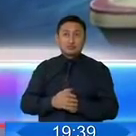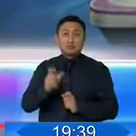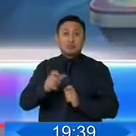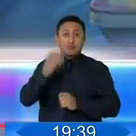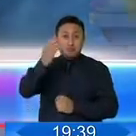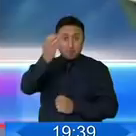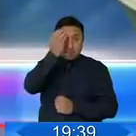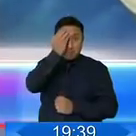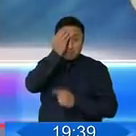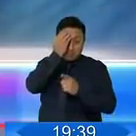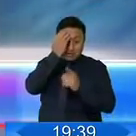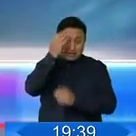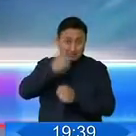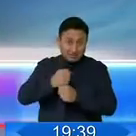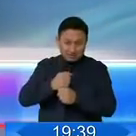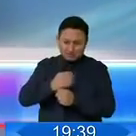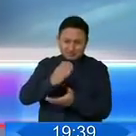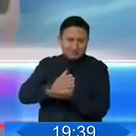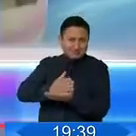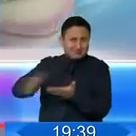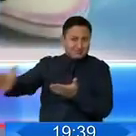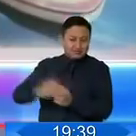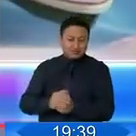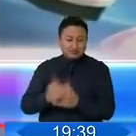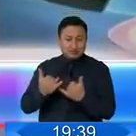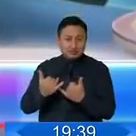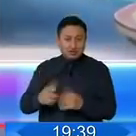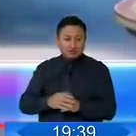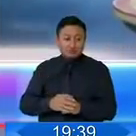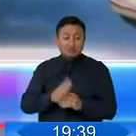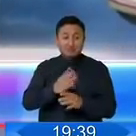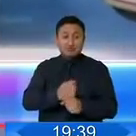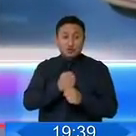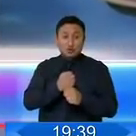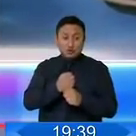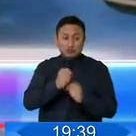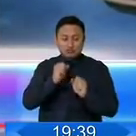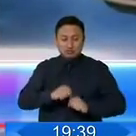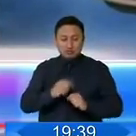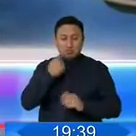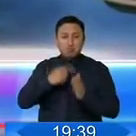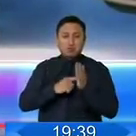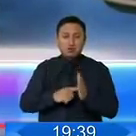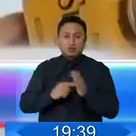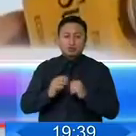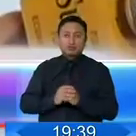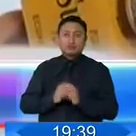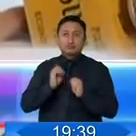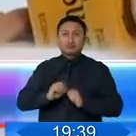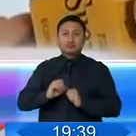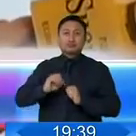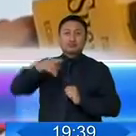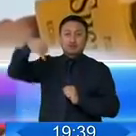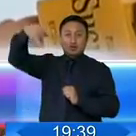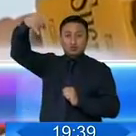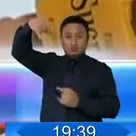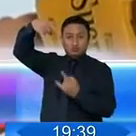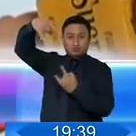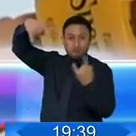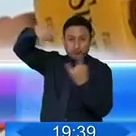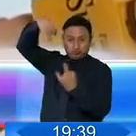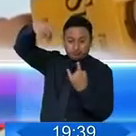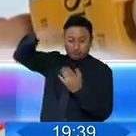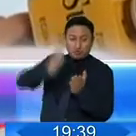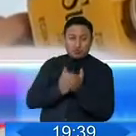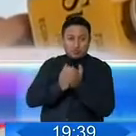piratas. Hemos articulado acciones para contrarrestar la inseguridad marítima. Acciones es, por ejemplo, el dispositivo de monitoreo satelital, lo que vamos a hacer,